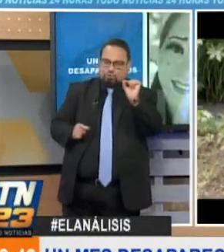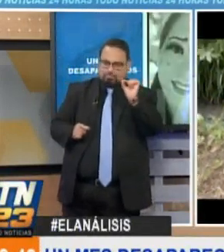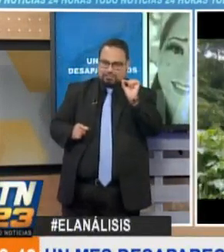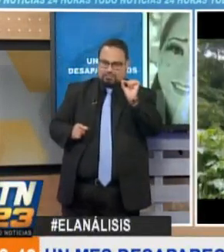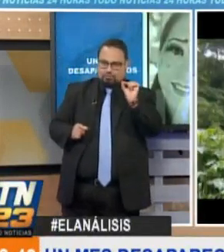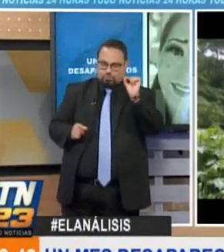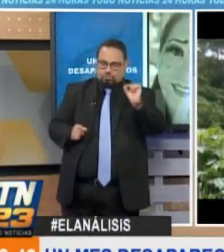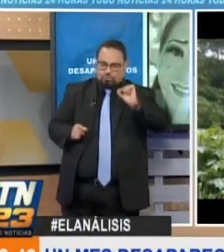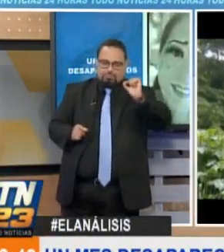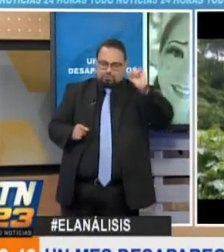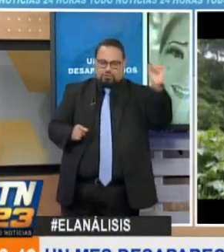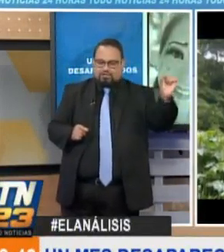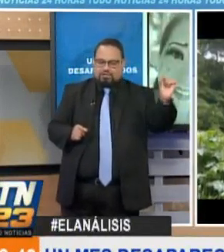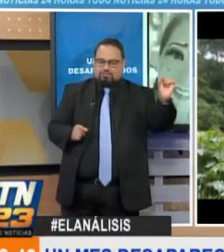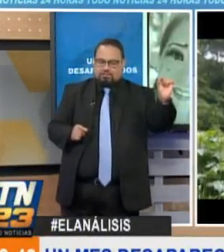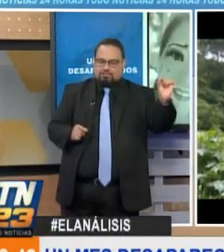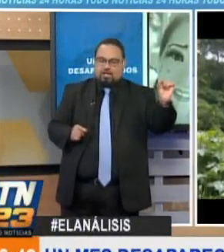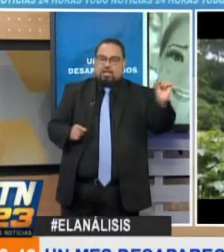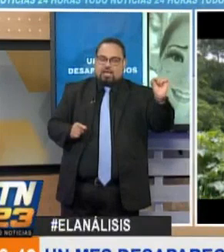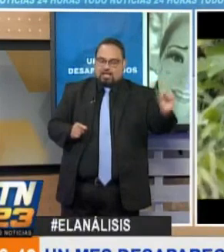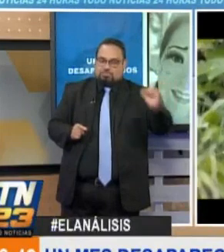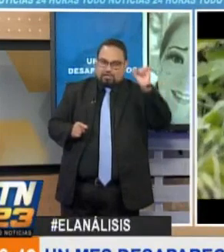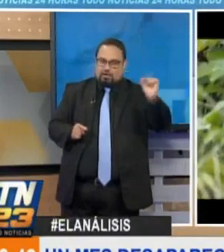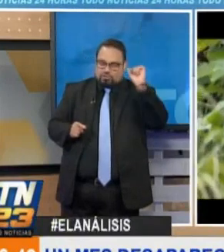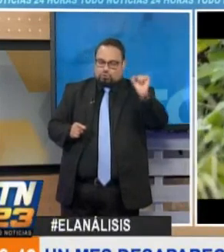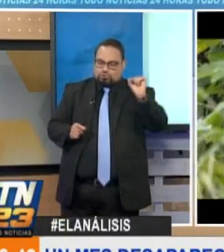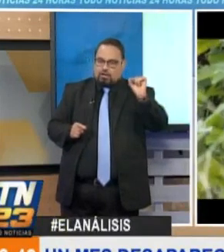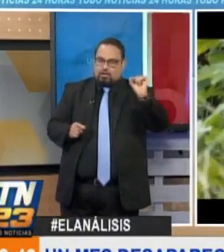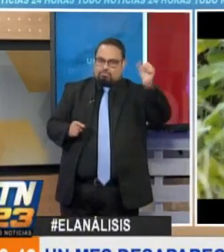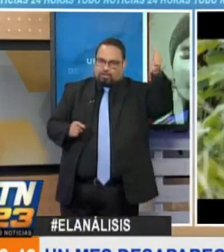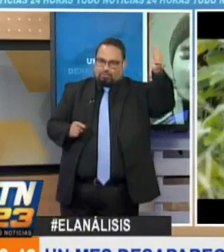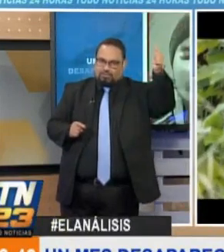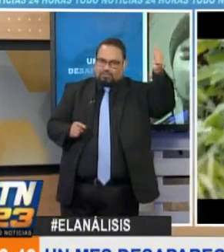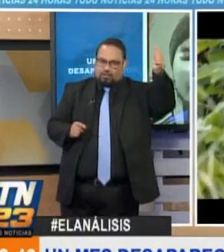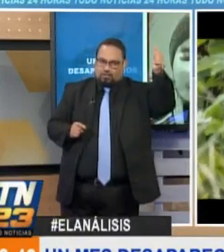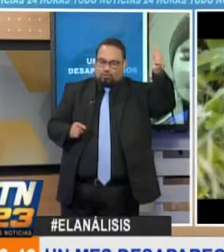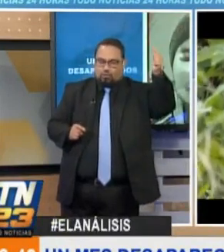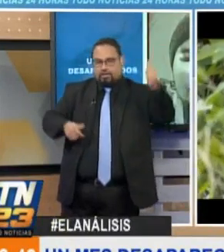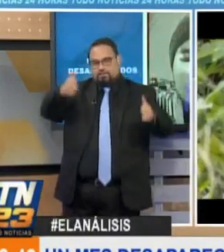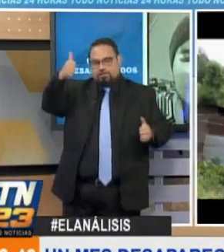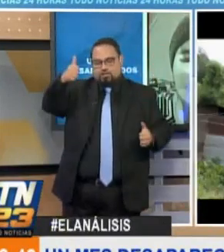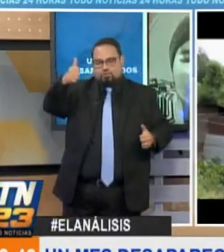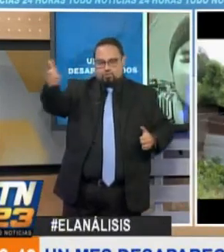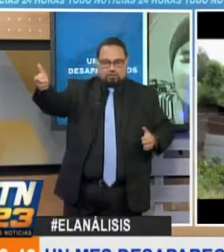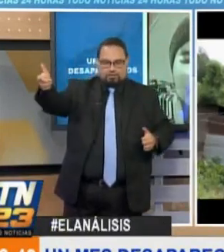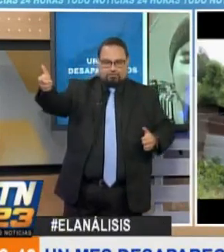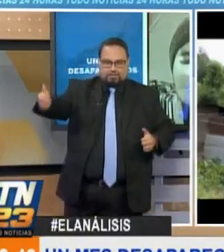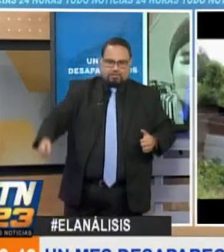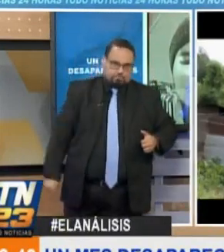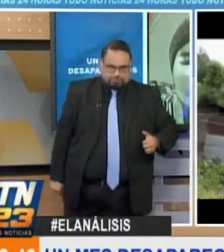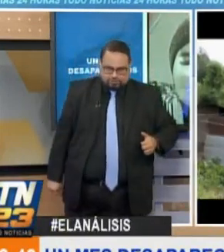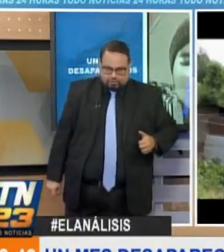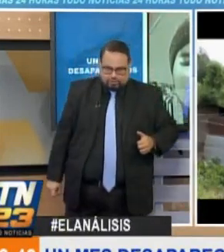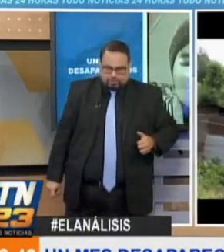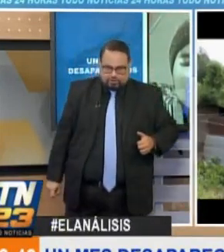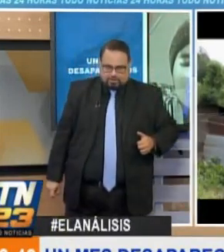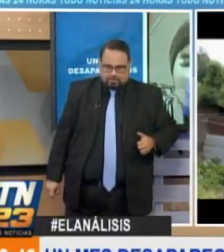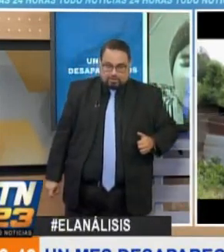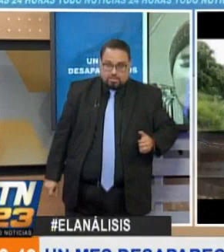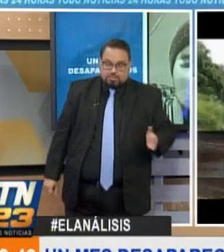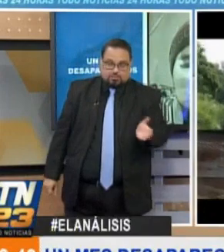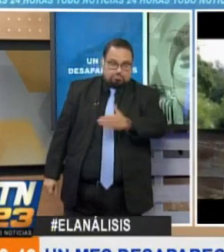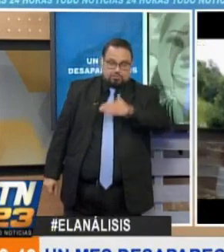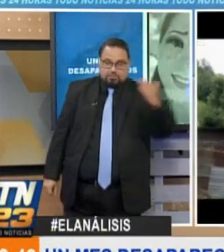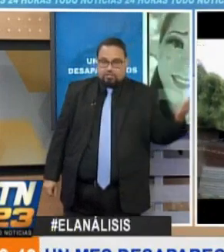minuto que pasa, donde una persona está desaparecida, es vital o es crucial para que aparezca. O en este caso, con las cifras que hemos presentado aquí tan